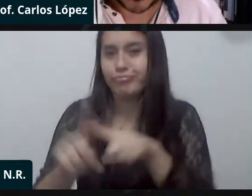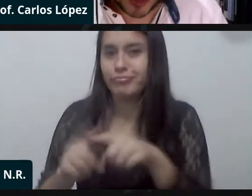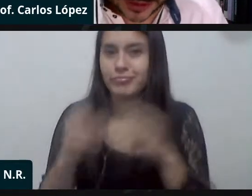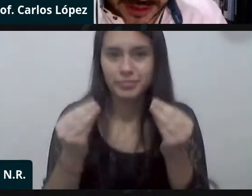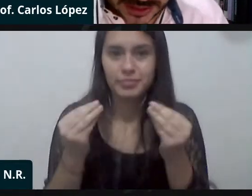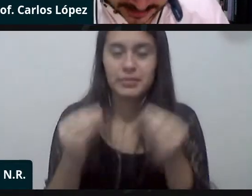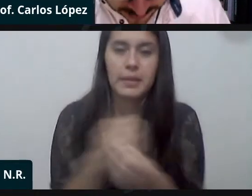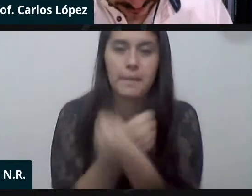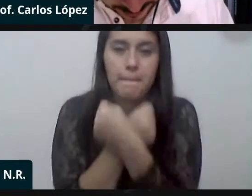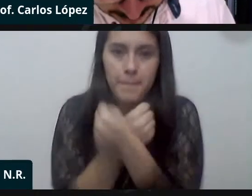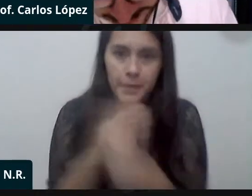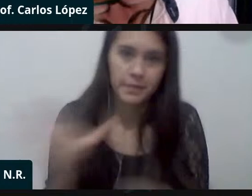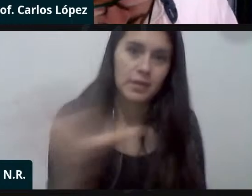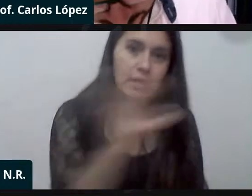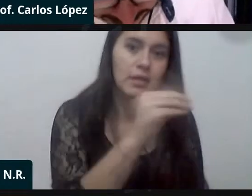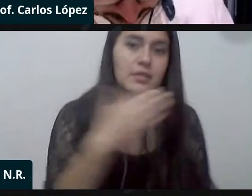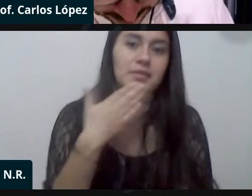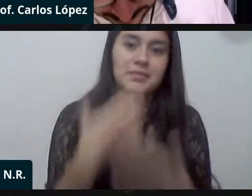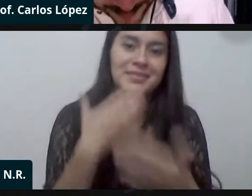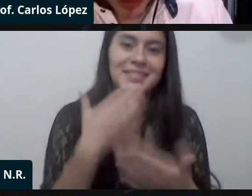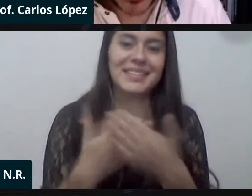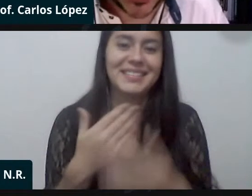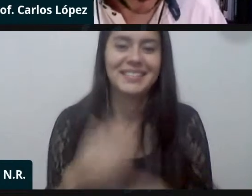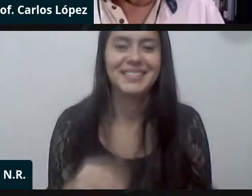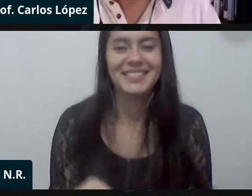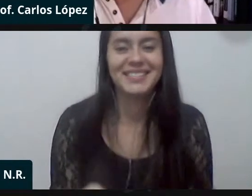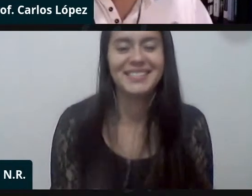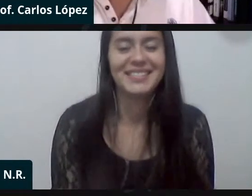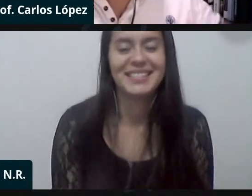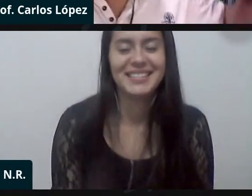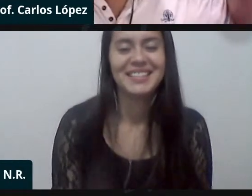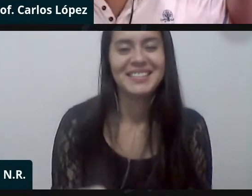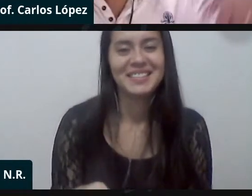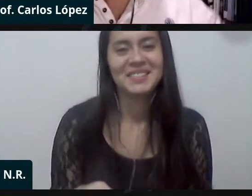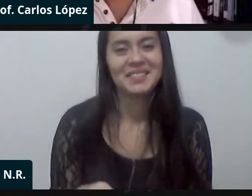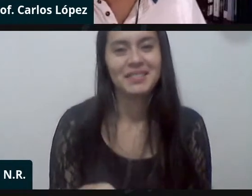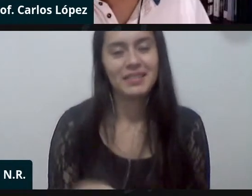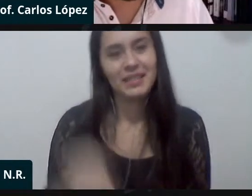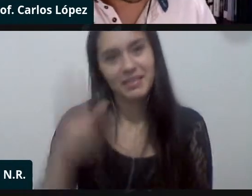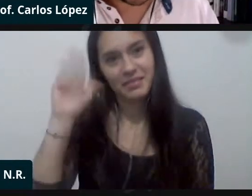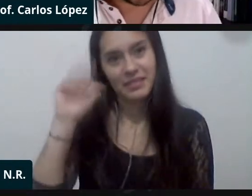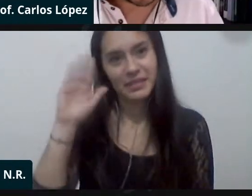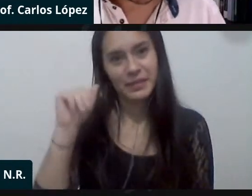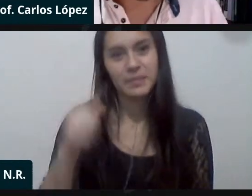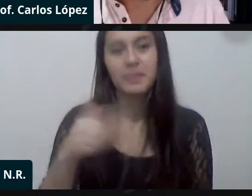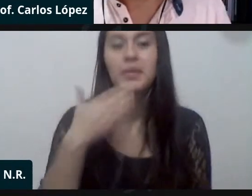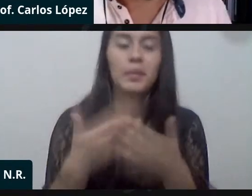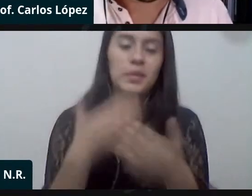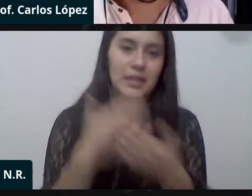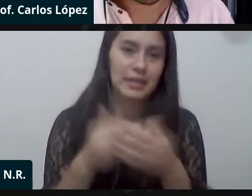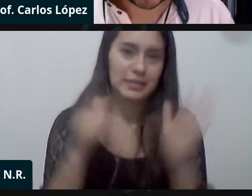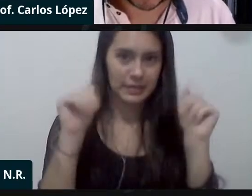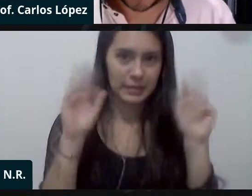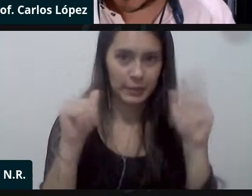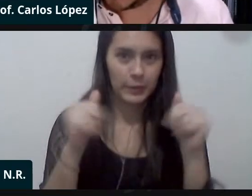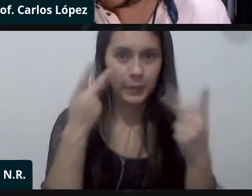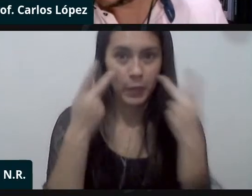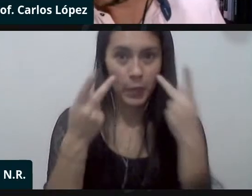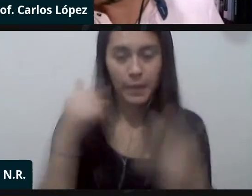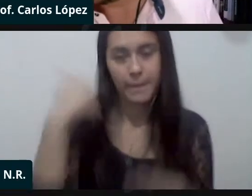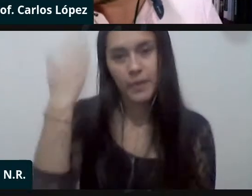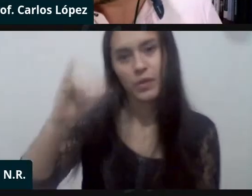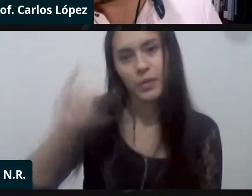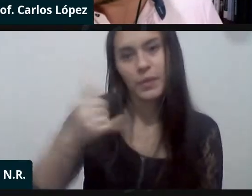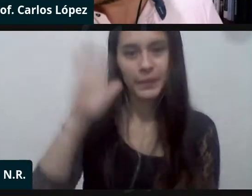todos, Nati, muchas gracias. Te veo desde aquí, muy bien. George, muchas gracias, hermano. Joana, muchas gracias. Nos vemos gracias. En 8 días. Chao,